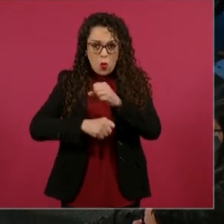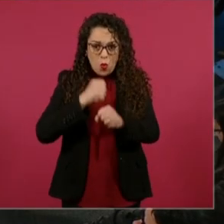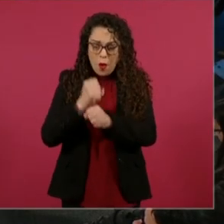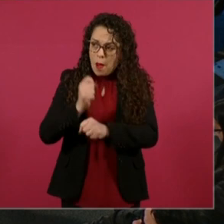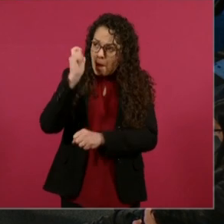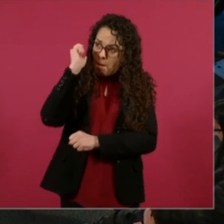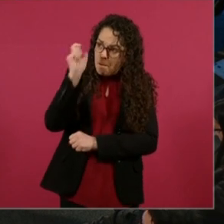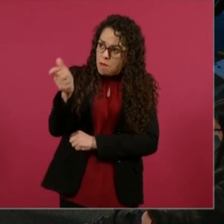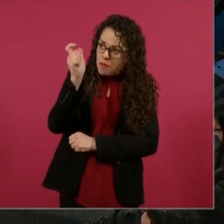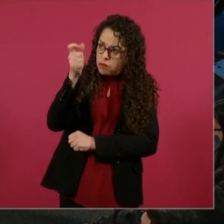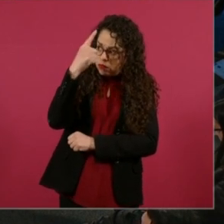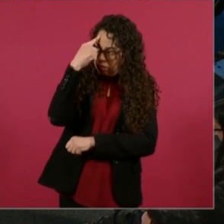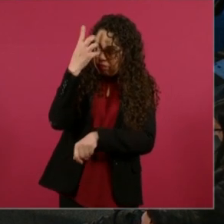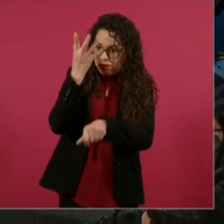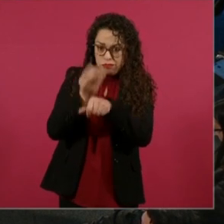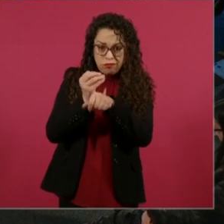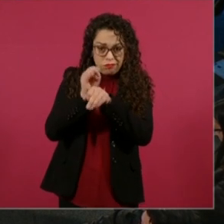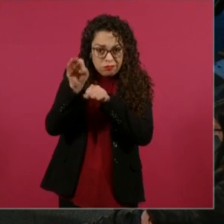de mantenimiento.